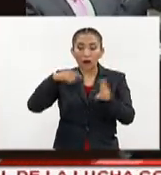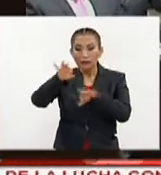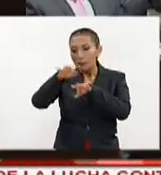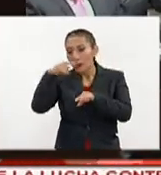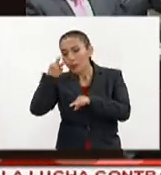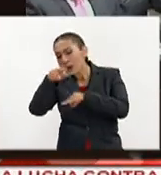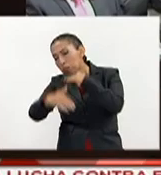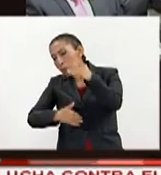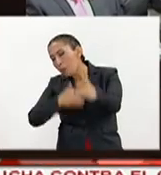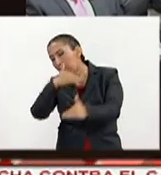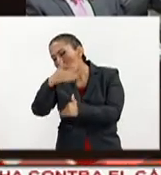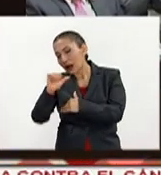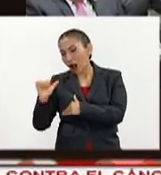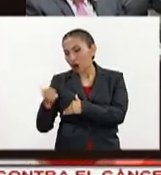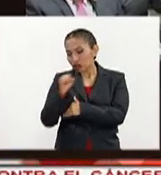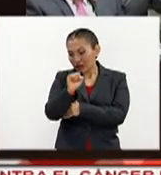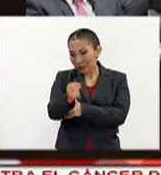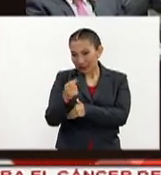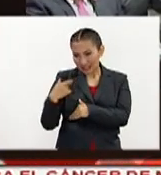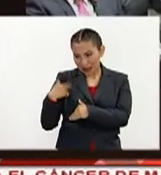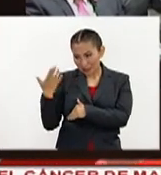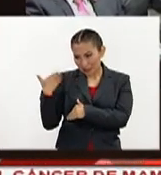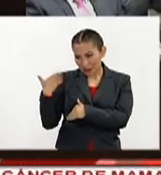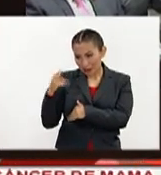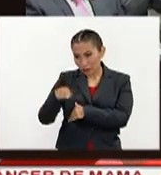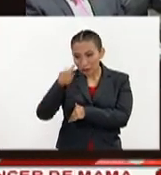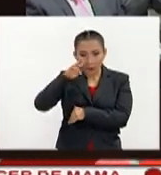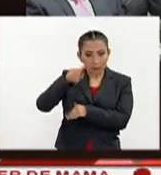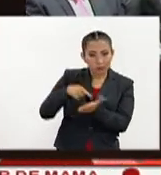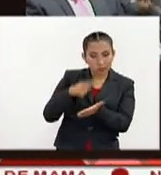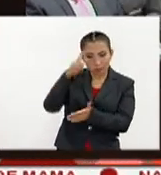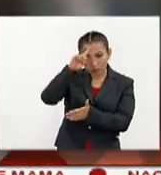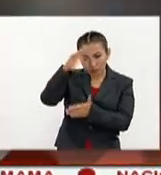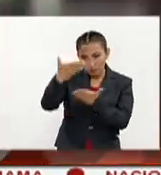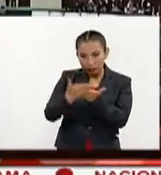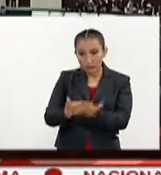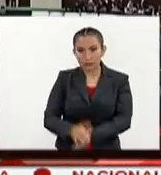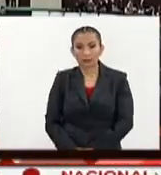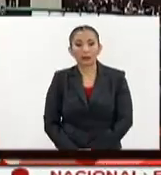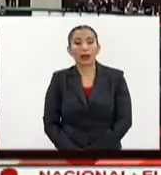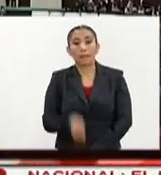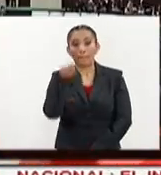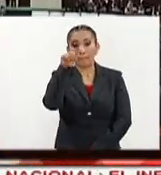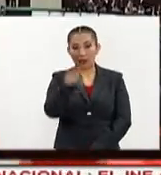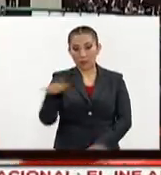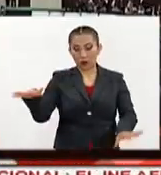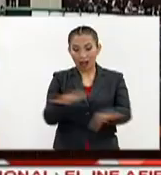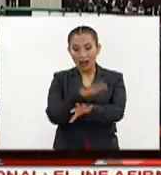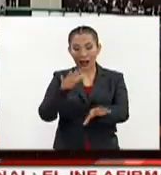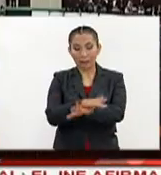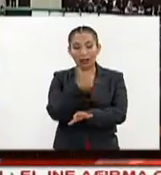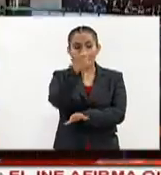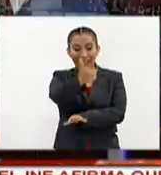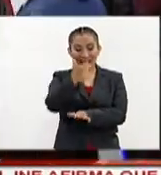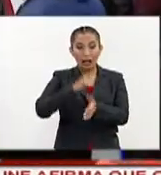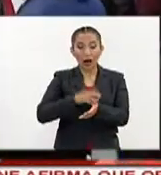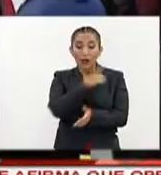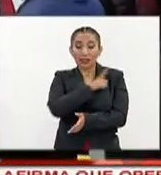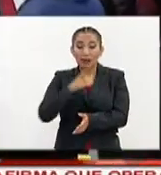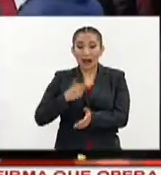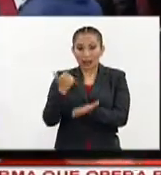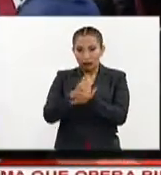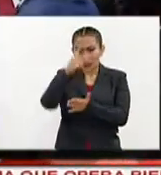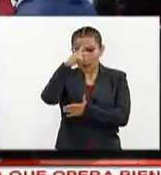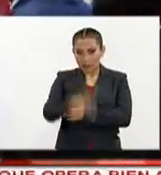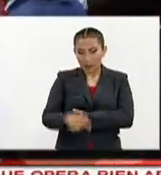desempeño observado en agosto y septiembre tras la presentación de la iniciativa. Asimismo, se modifica el monto del endeudamiento de la Ciudad